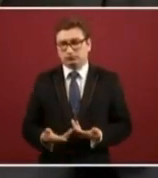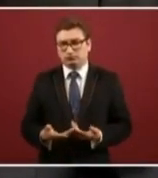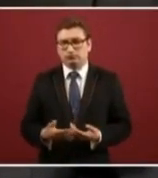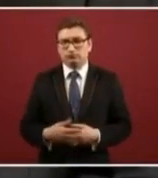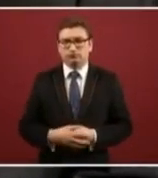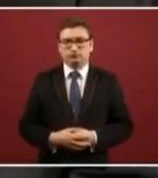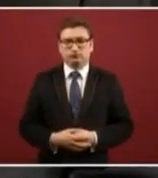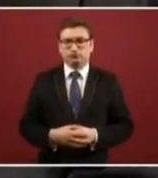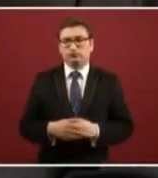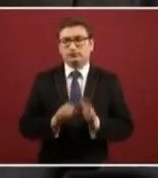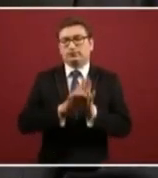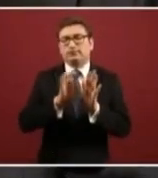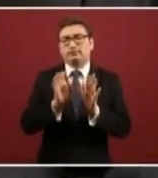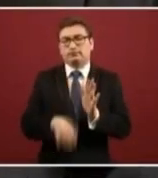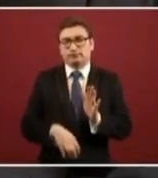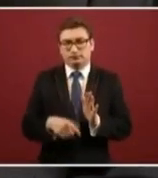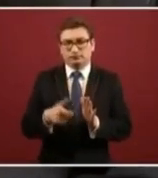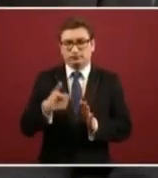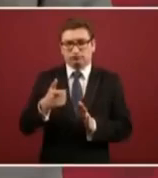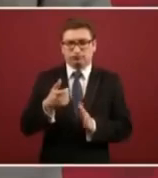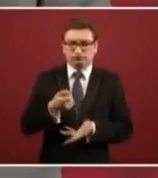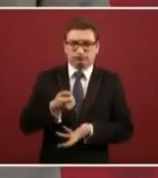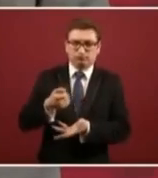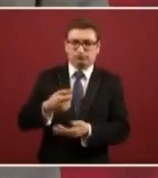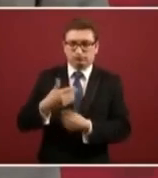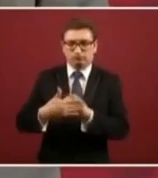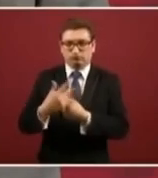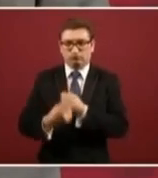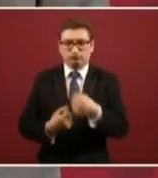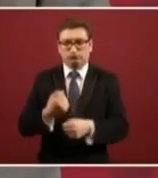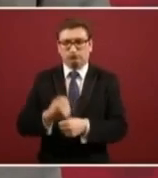el presupuesto de viáticos del año próximo